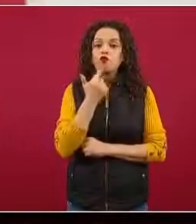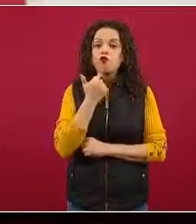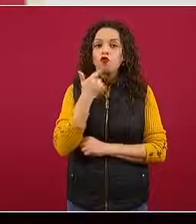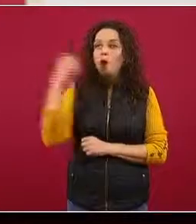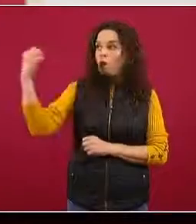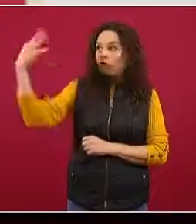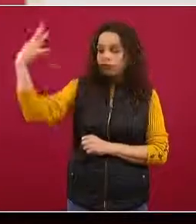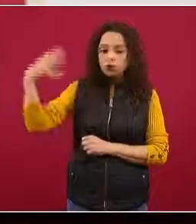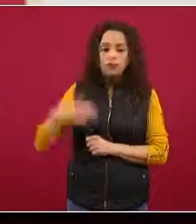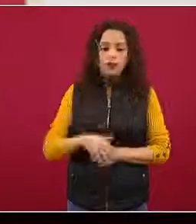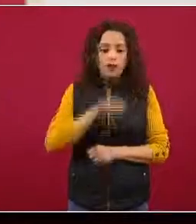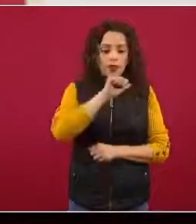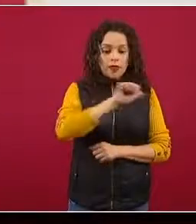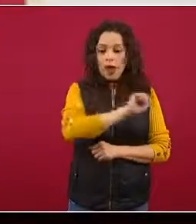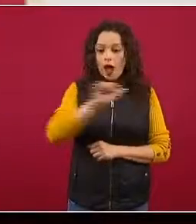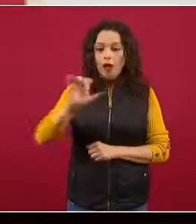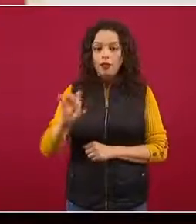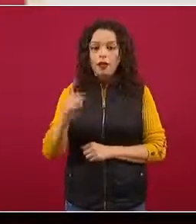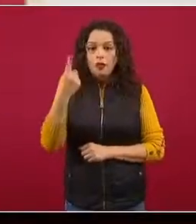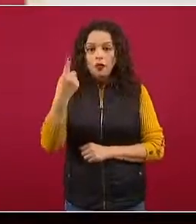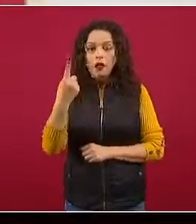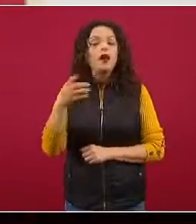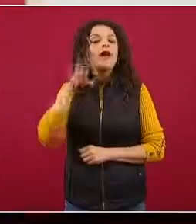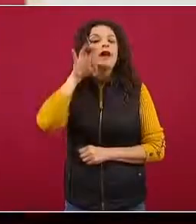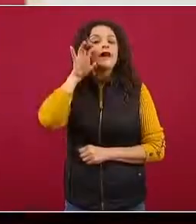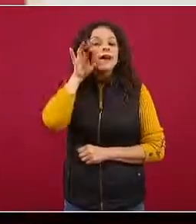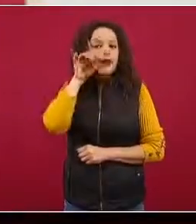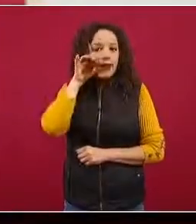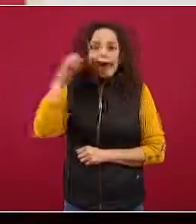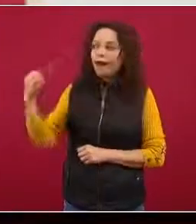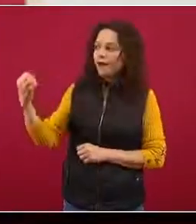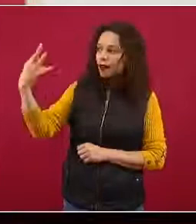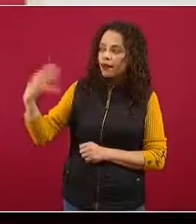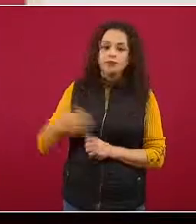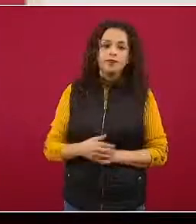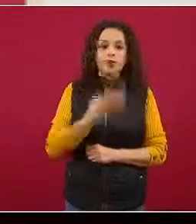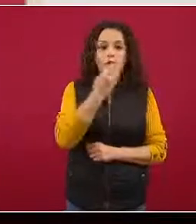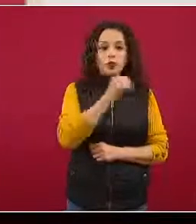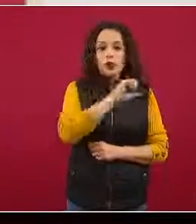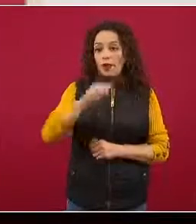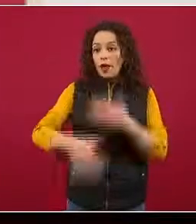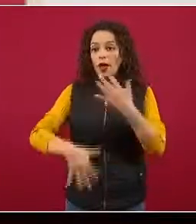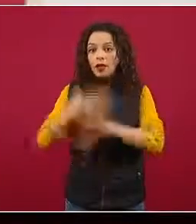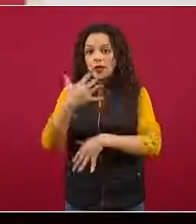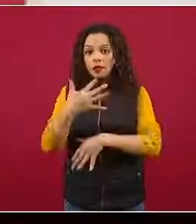De 16 a 31 el naranja. De 9 a 15 el amarillo.